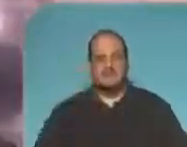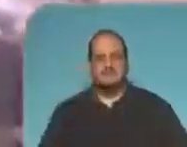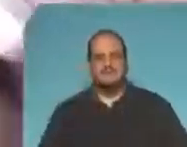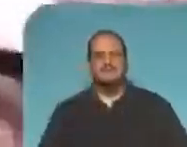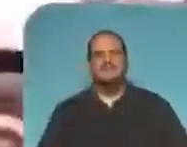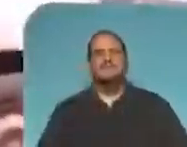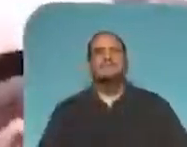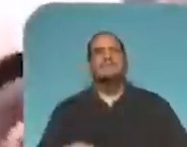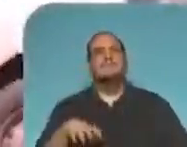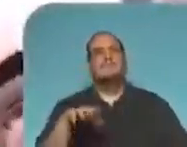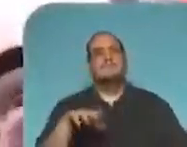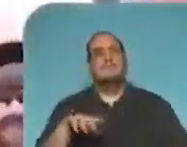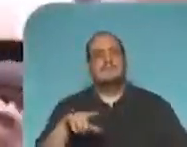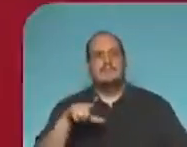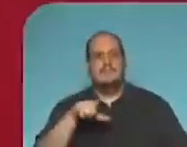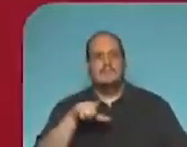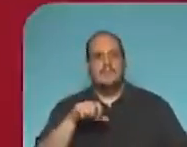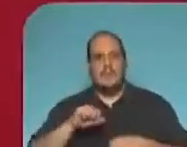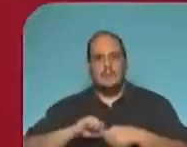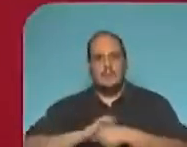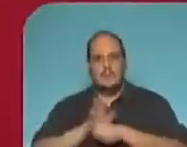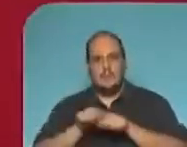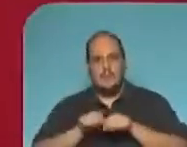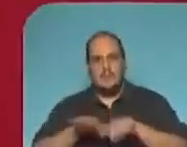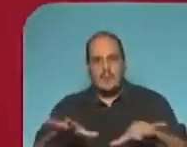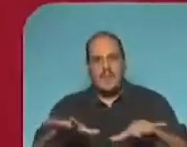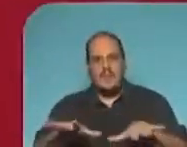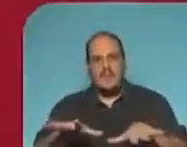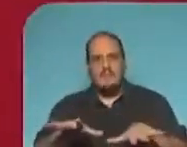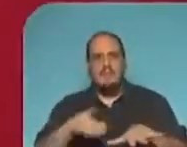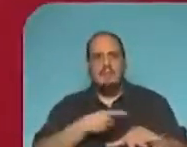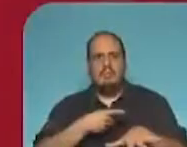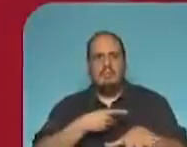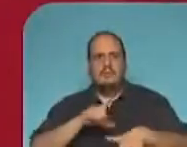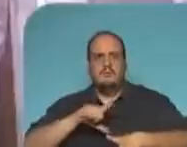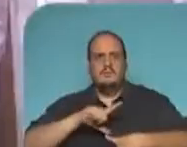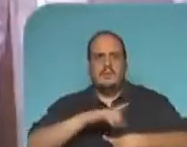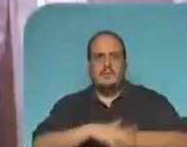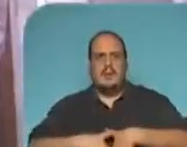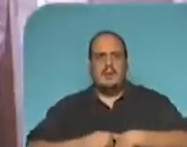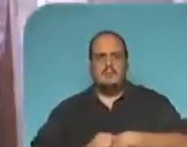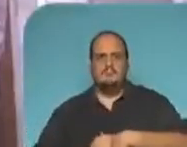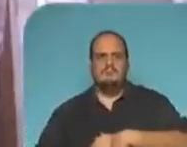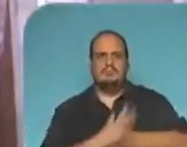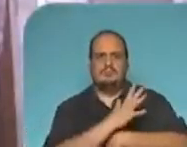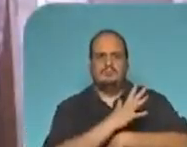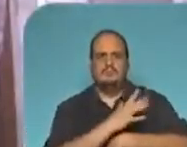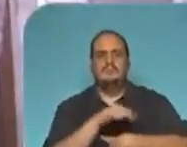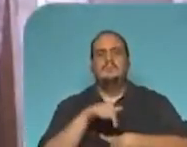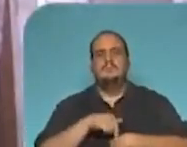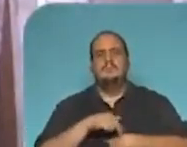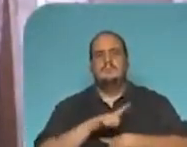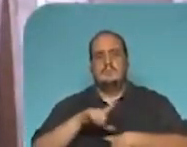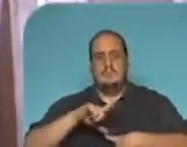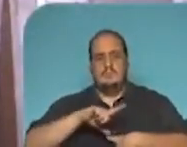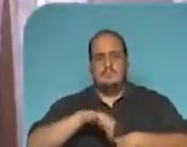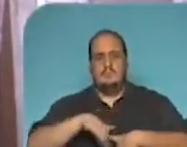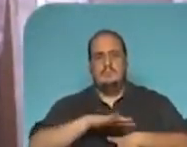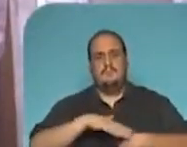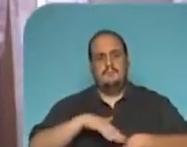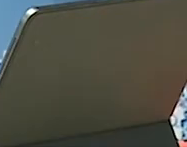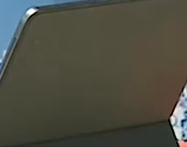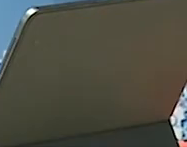La pandemia de COVID-19 en la región centro y sur de América es la más compleja del mundo, aseguró el director del Departamento de